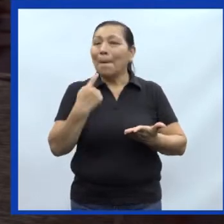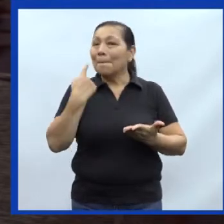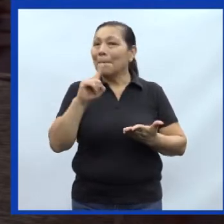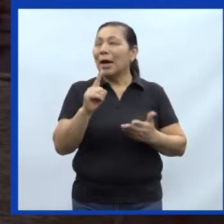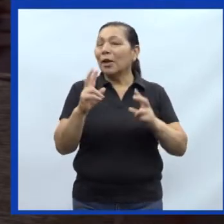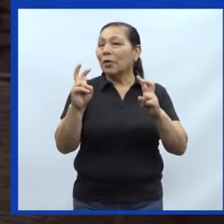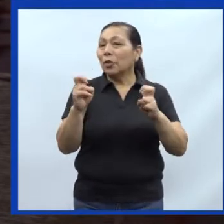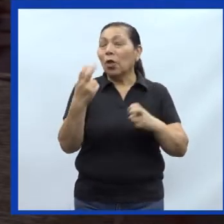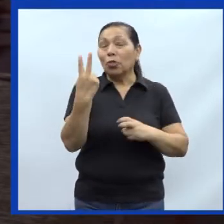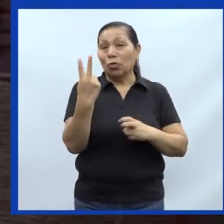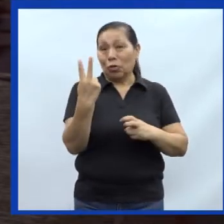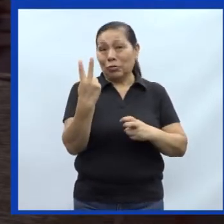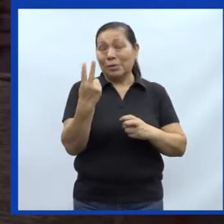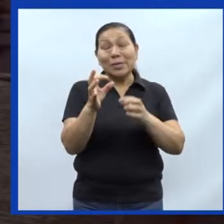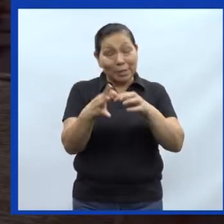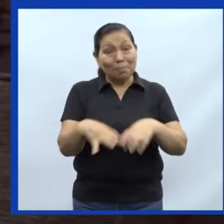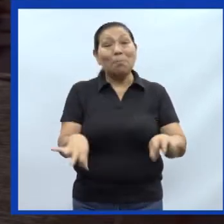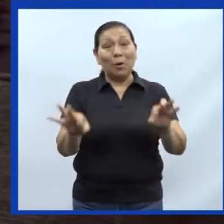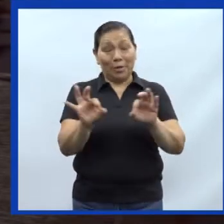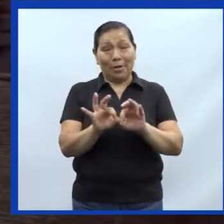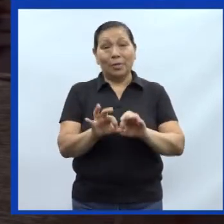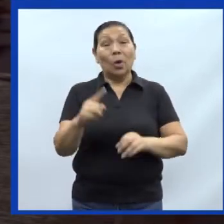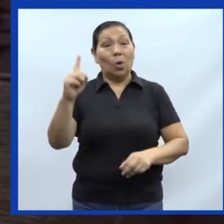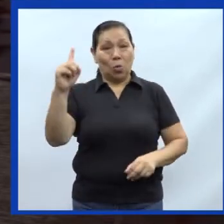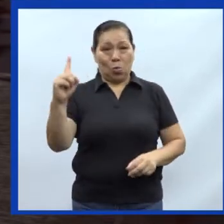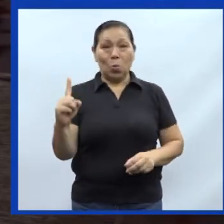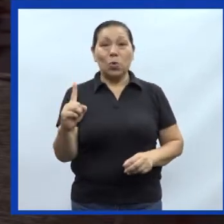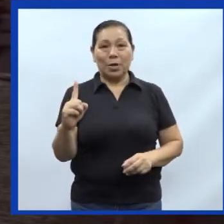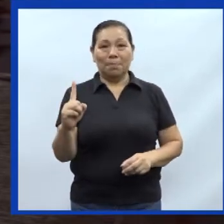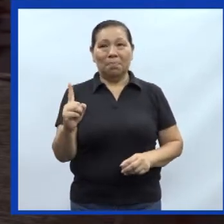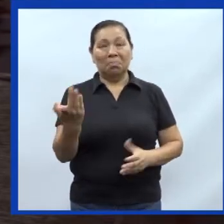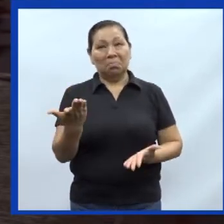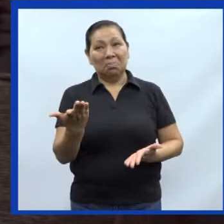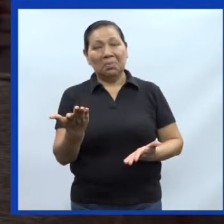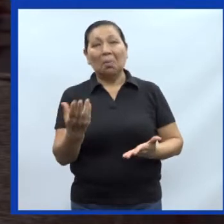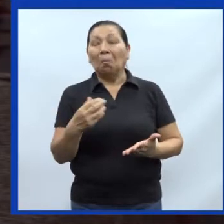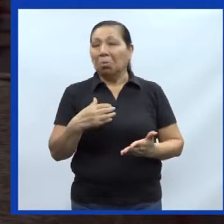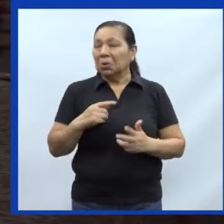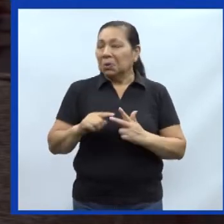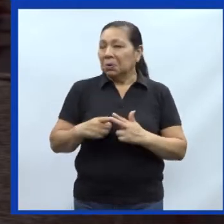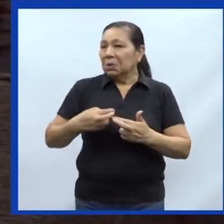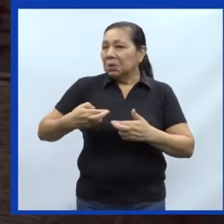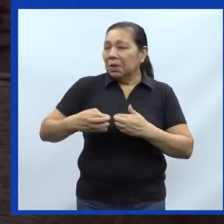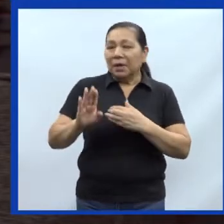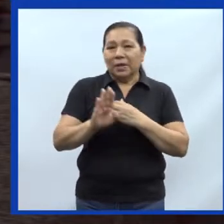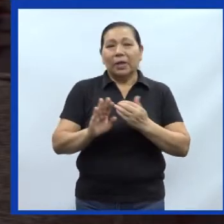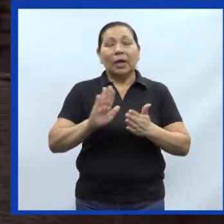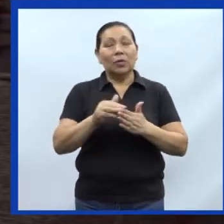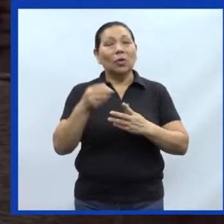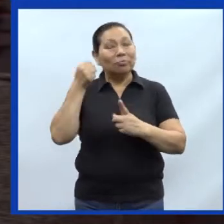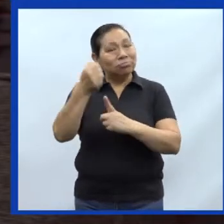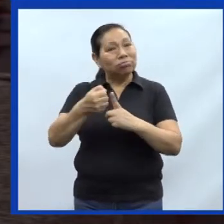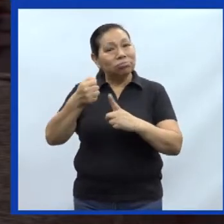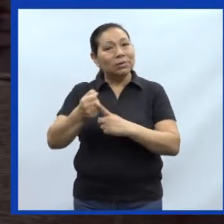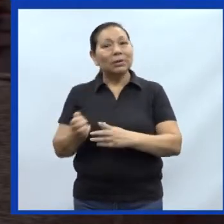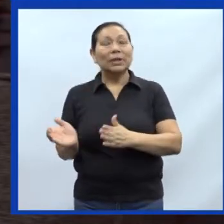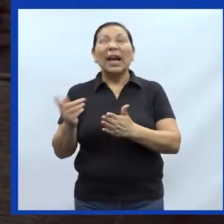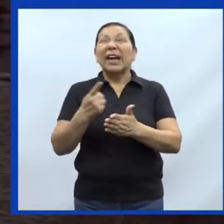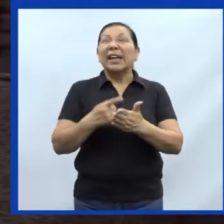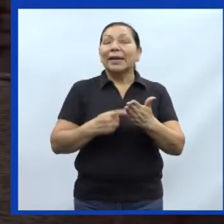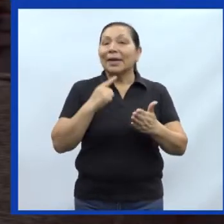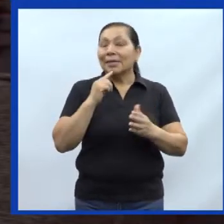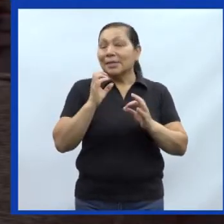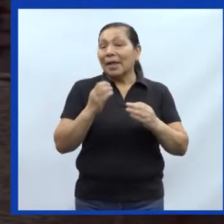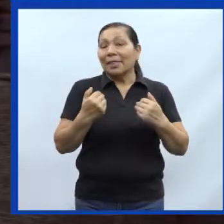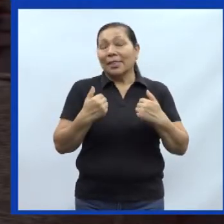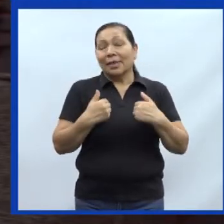para tutelar 2 situaciones bastante importantes. Una, voy a poder iniciar un proceso de amparo ante una amenaza, que esta, por